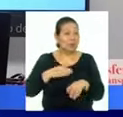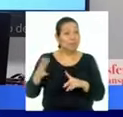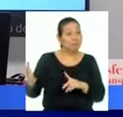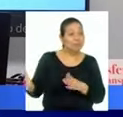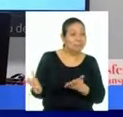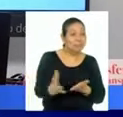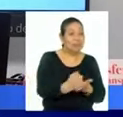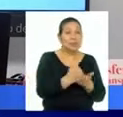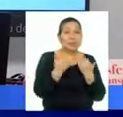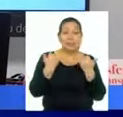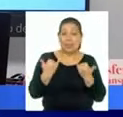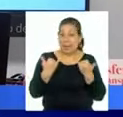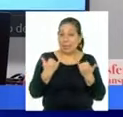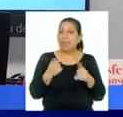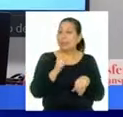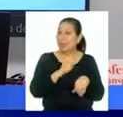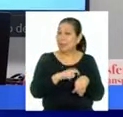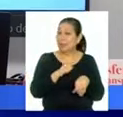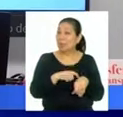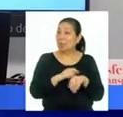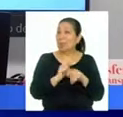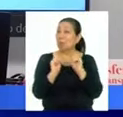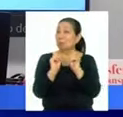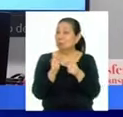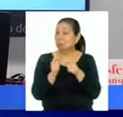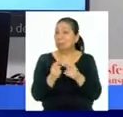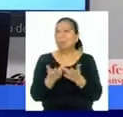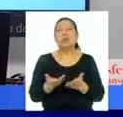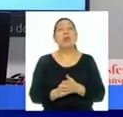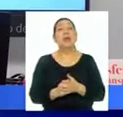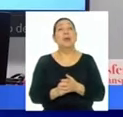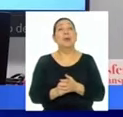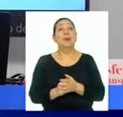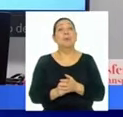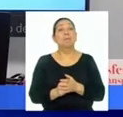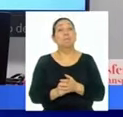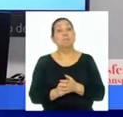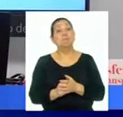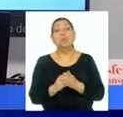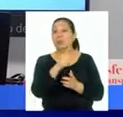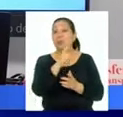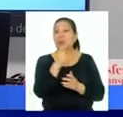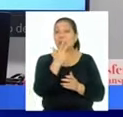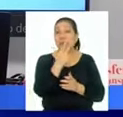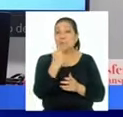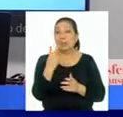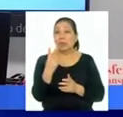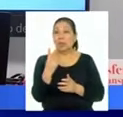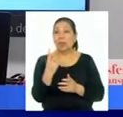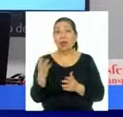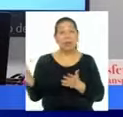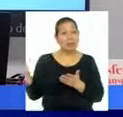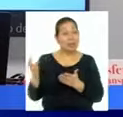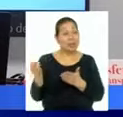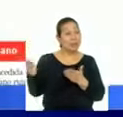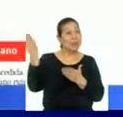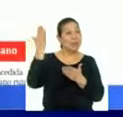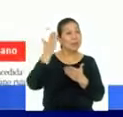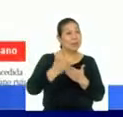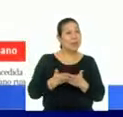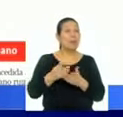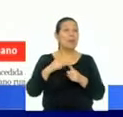extradiciones. En este tiempo se han otorgado, se han concedido 132 extradiciones solicitadas